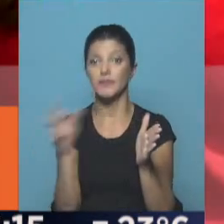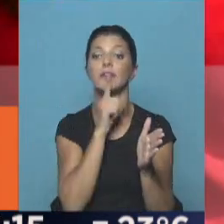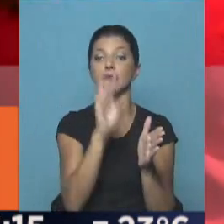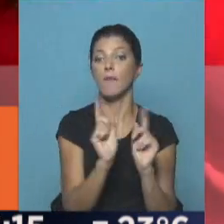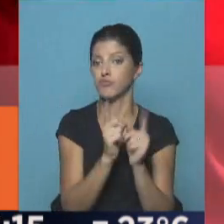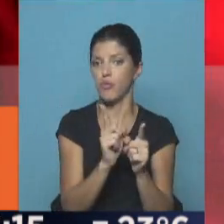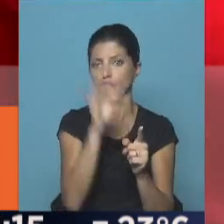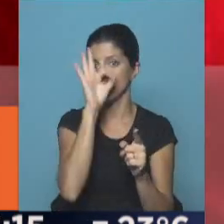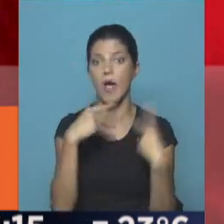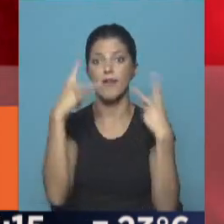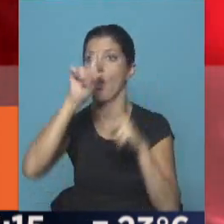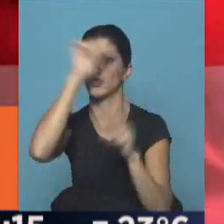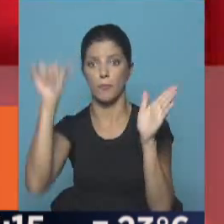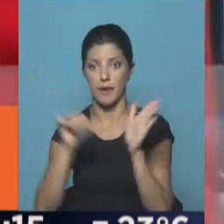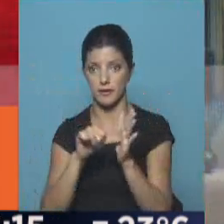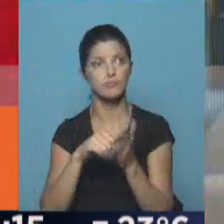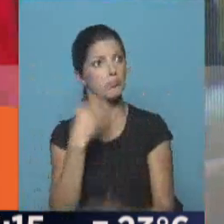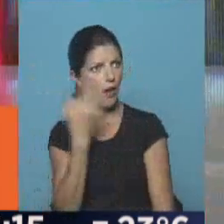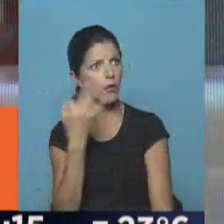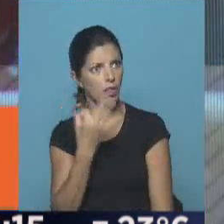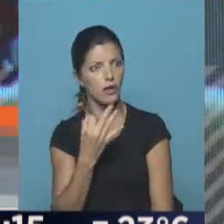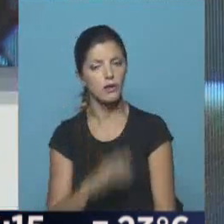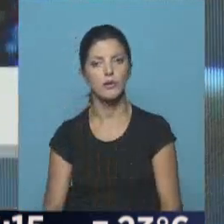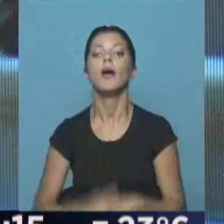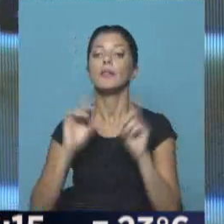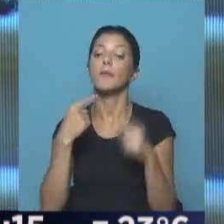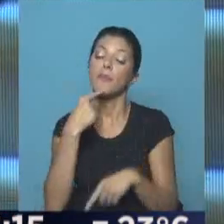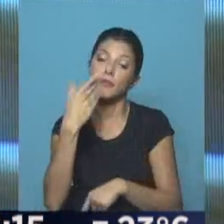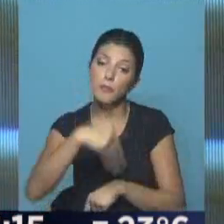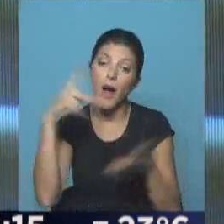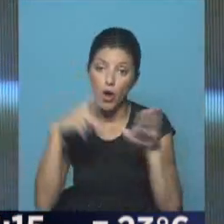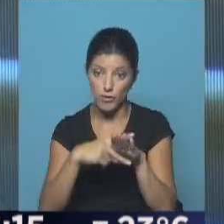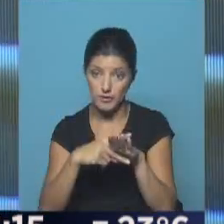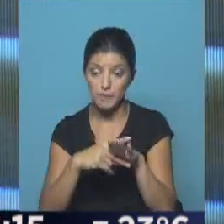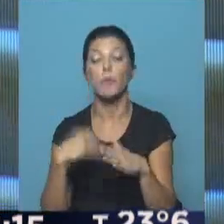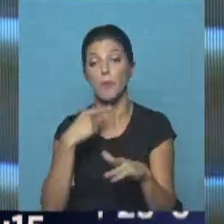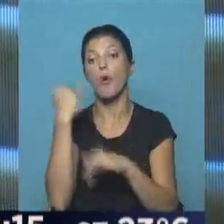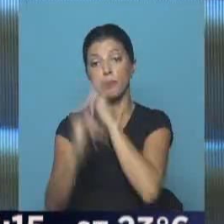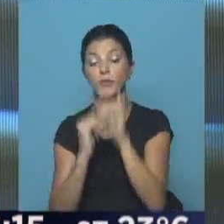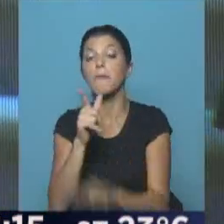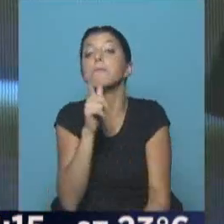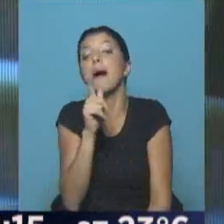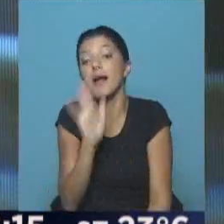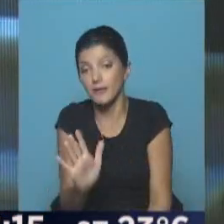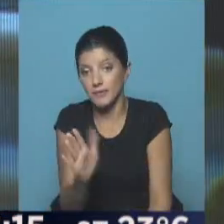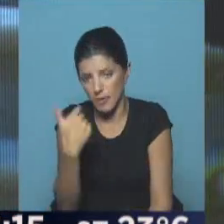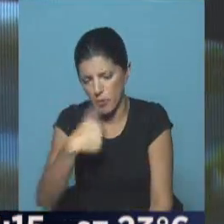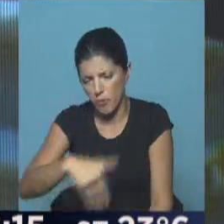Es cierto, todavía no salió de país. Estados Unidos, y también lo que podemos decir, que ya nos estamos yendo a la pausa, es que daría la impresión, seguramente lo vamos a